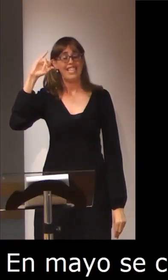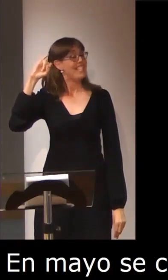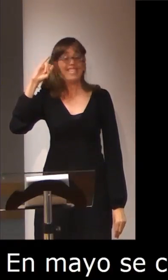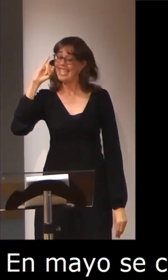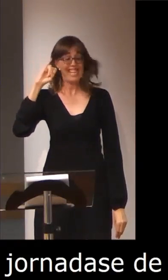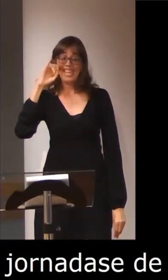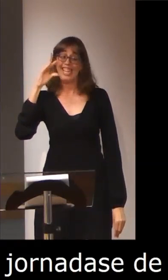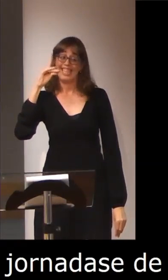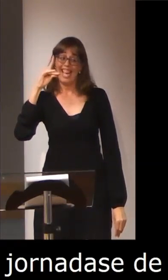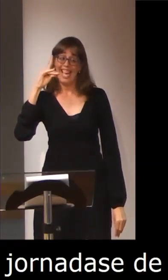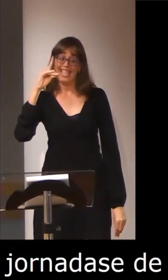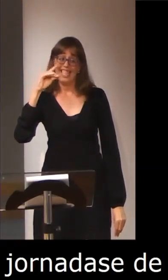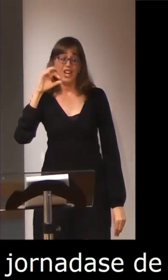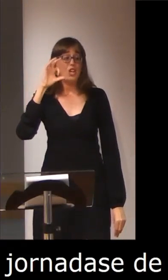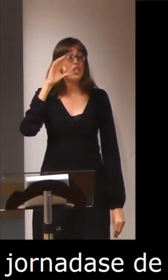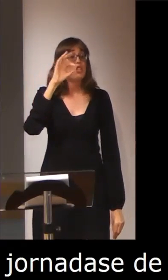Solidaridad.